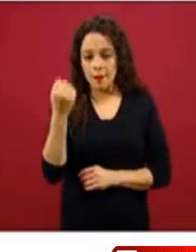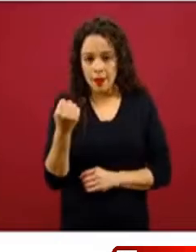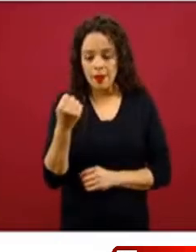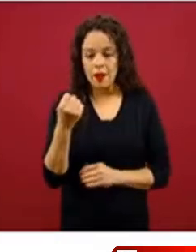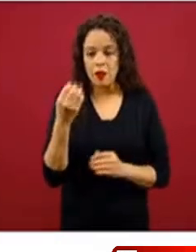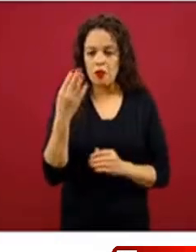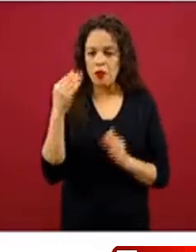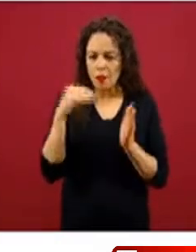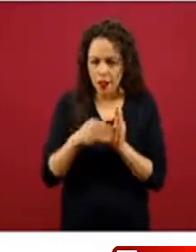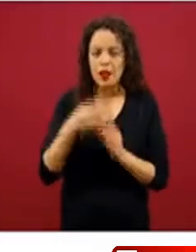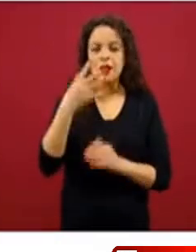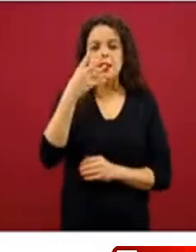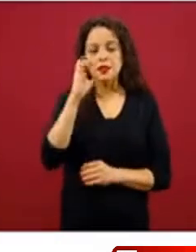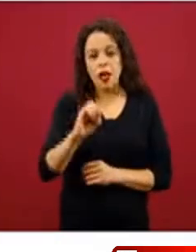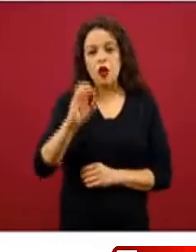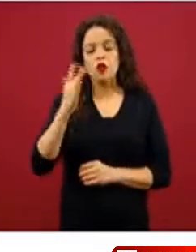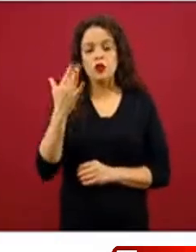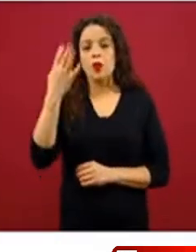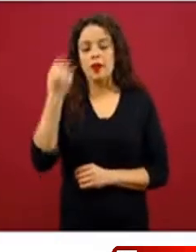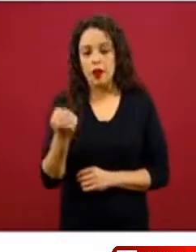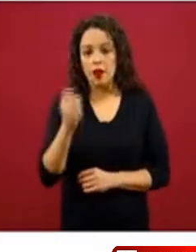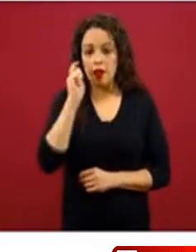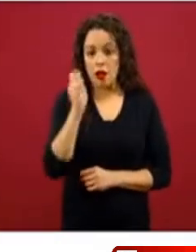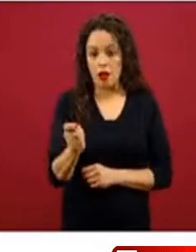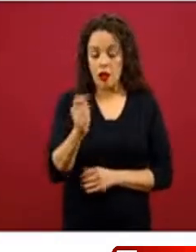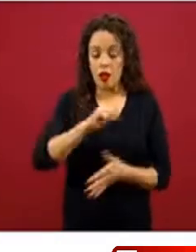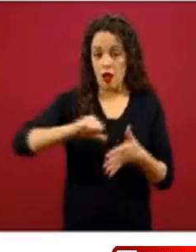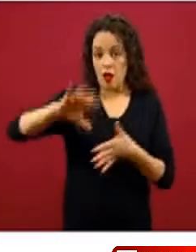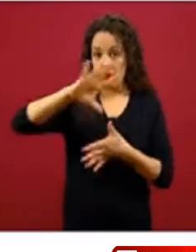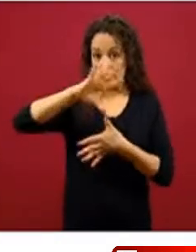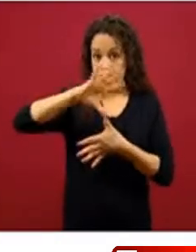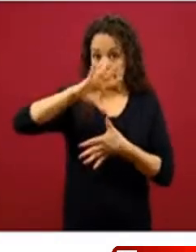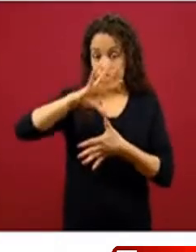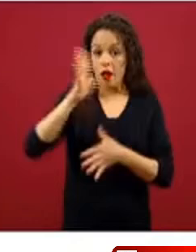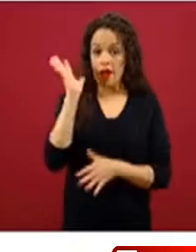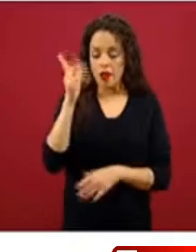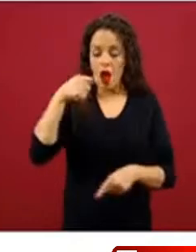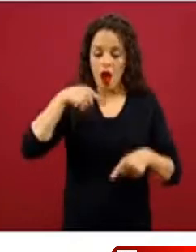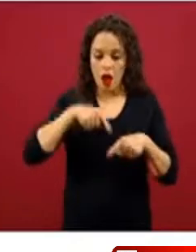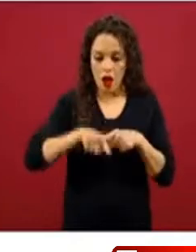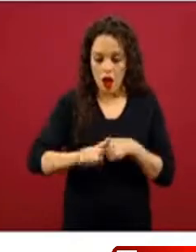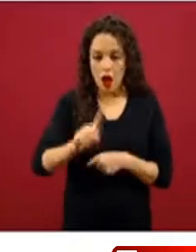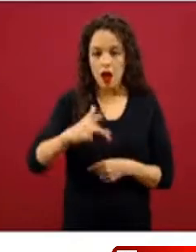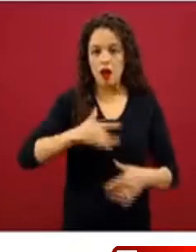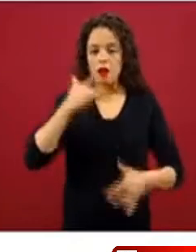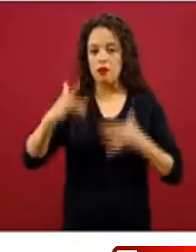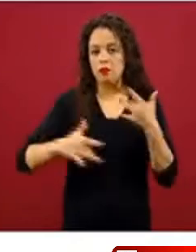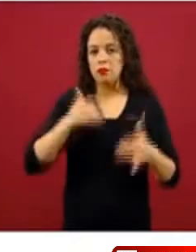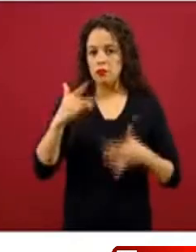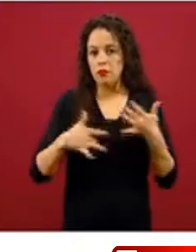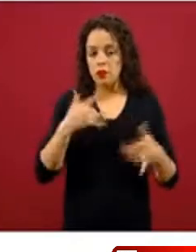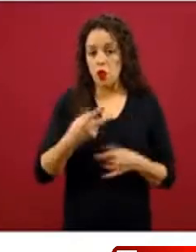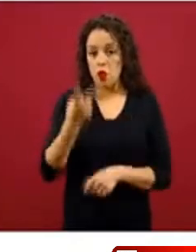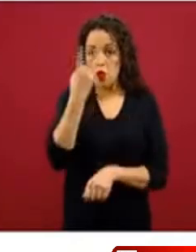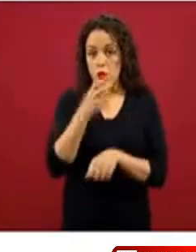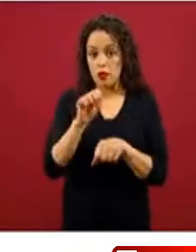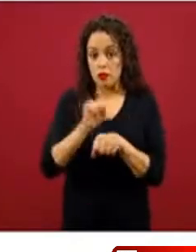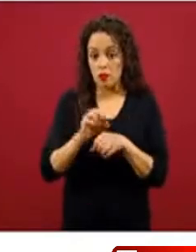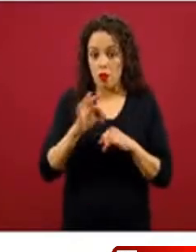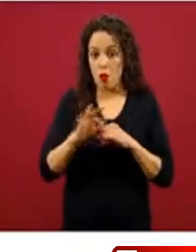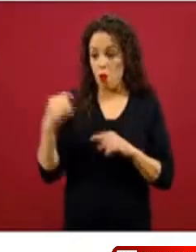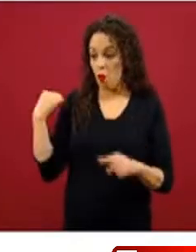1.149.059 son las personas que en la región de las Américas han iniciado con sintomatología en las últimas 2 semanas y